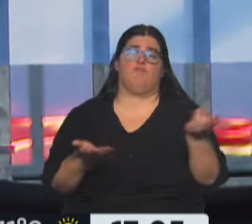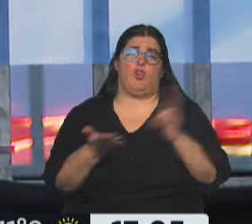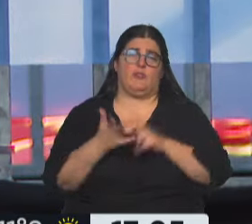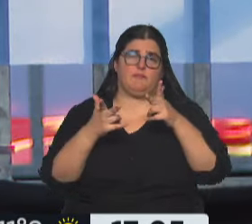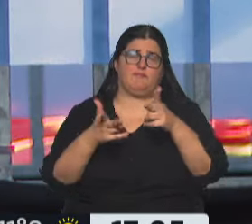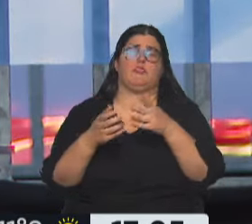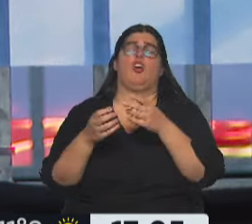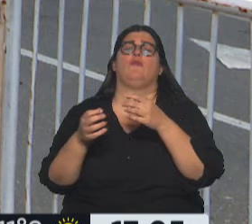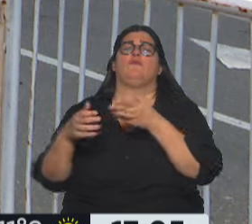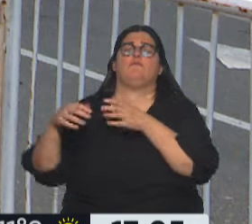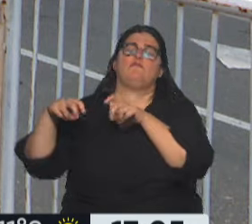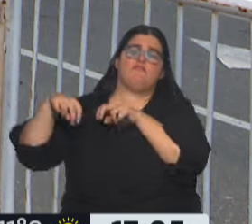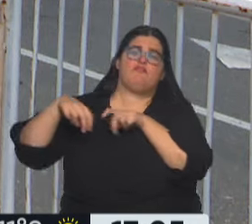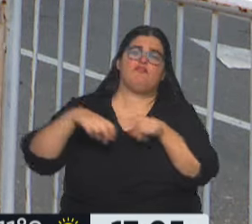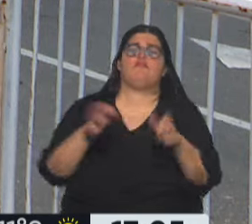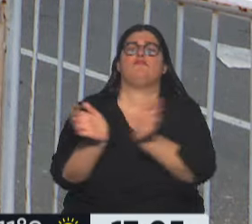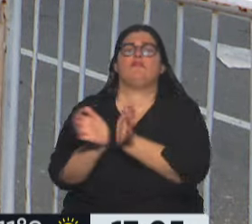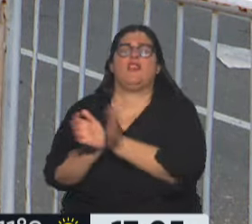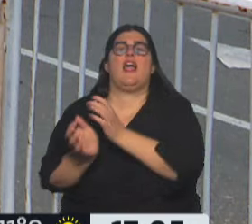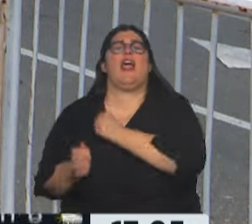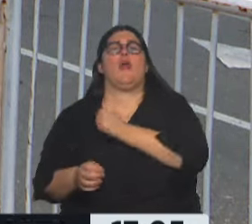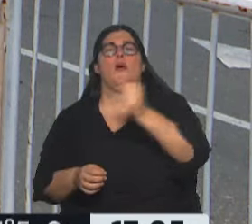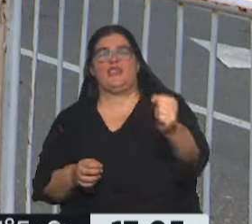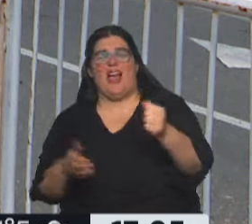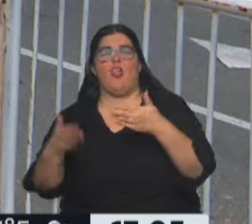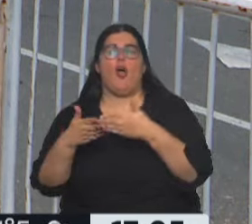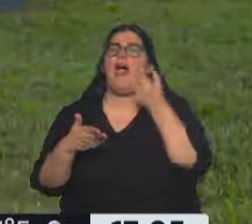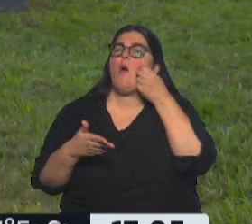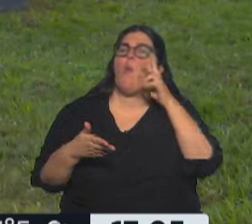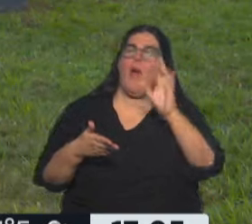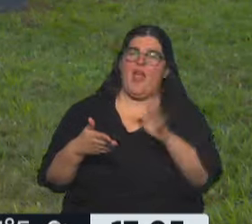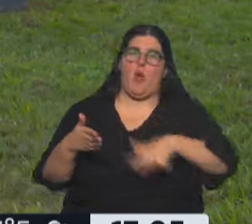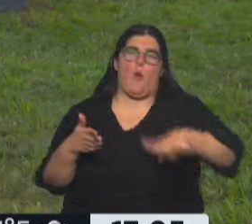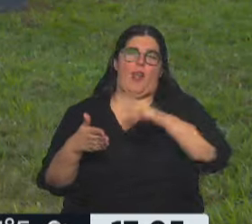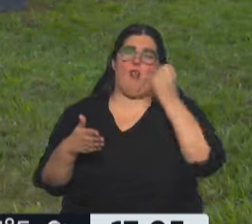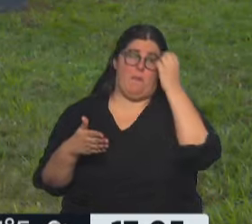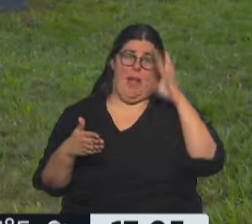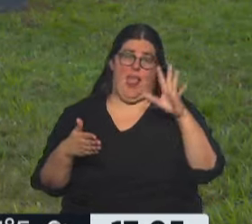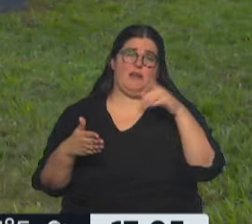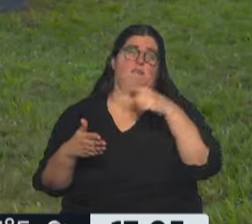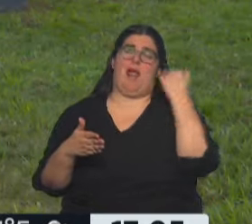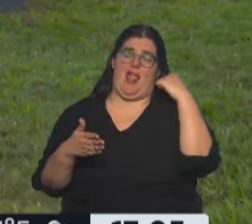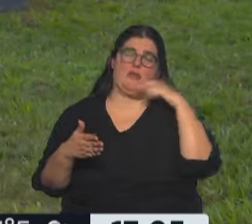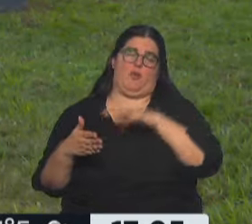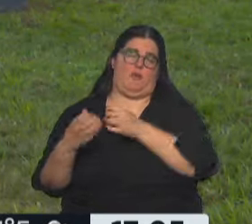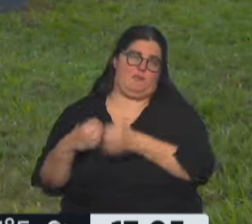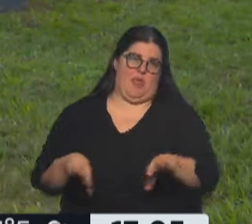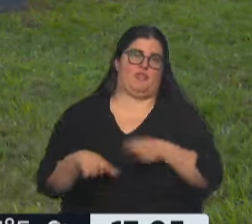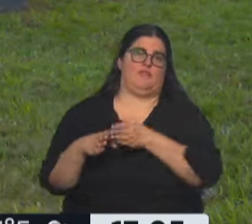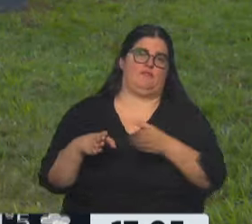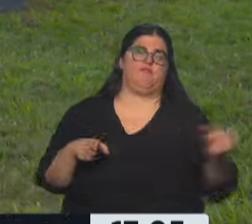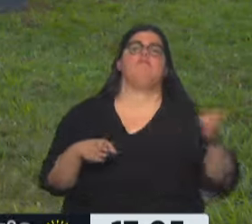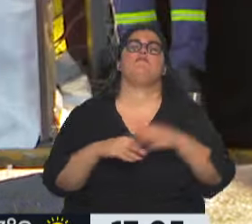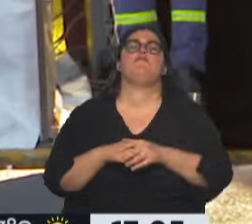partirá desde la esquina de Avenida del Libertador y Agüero en el barrio de Palermo y culminará en